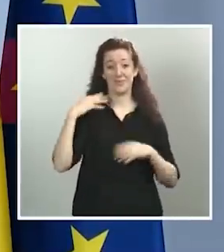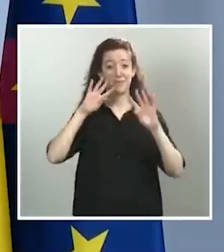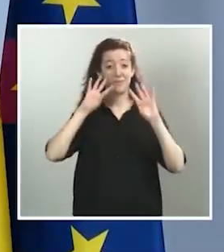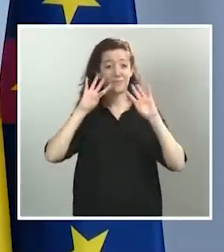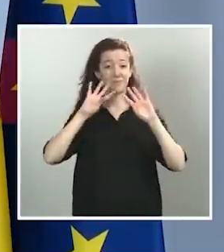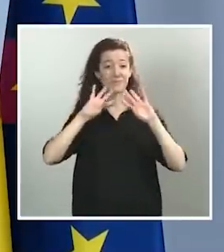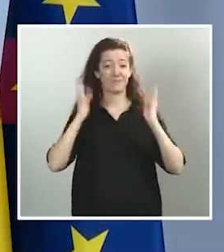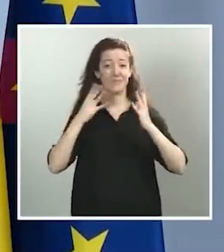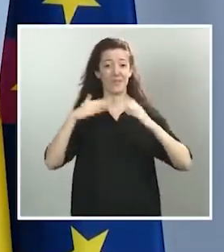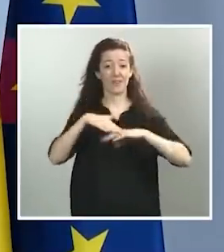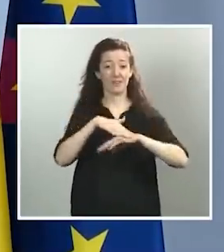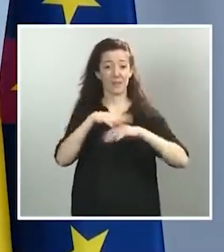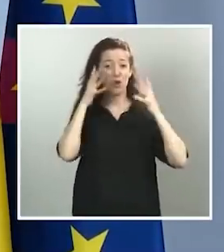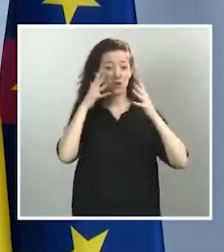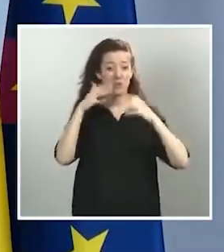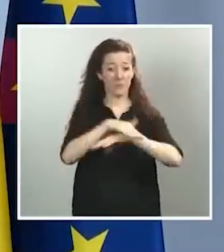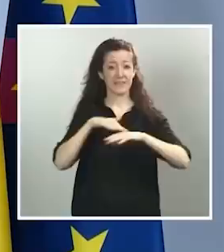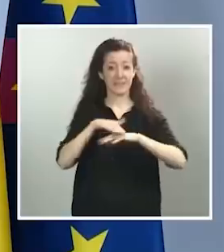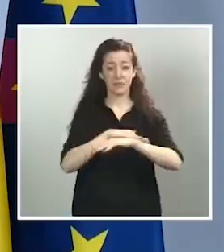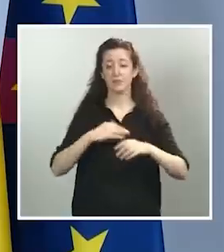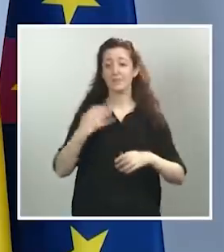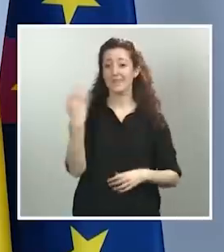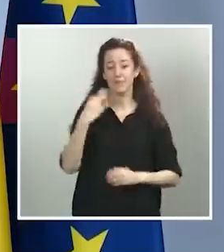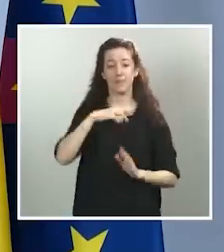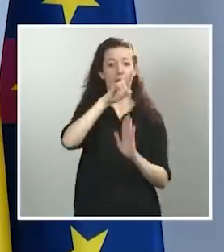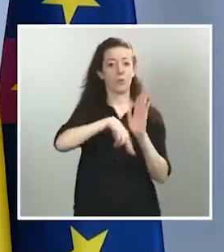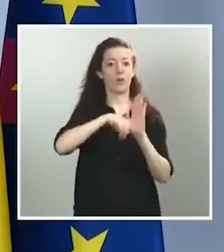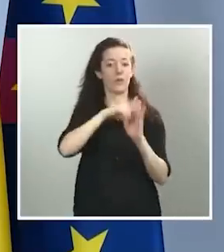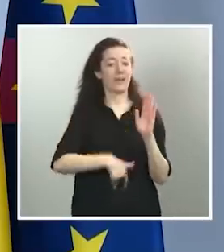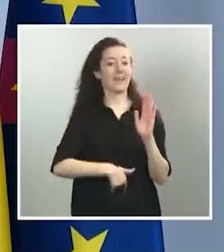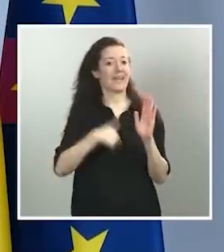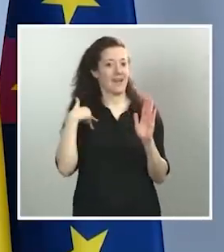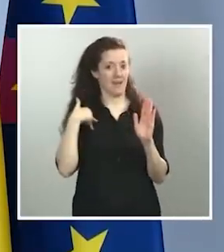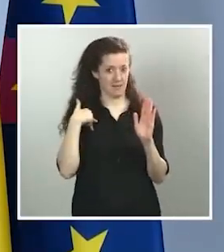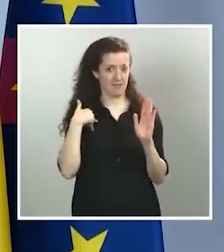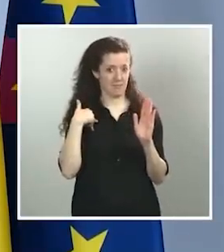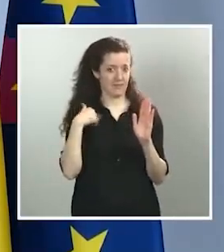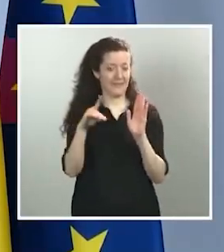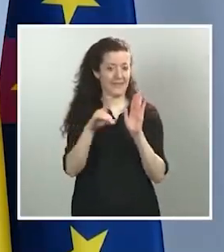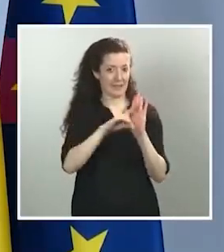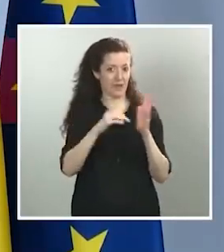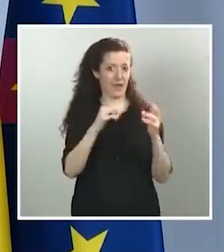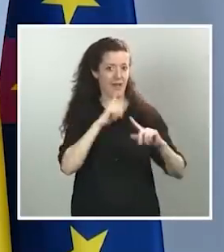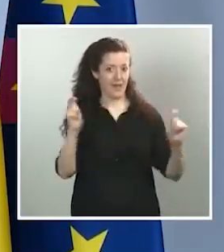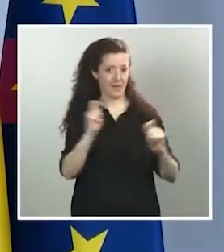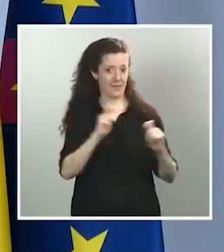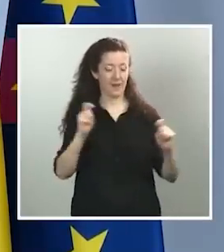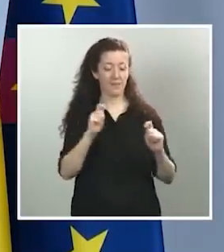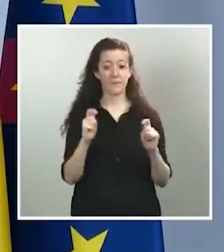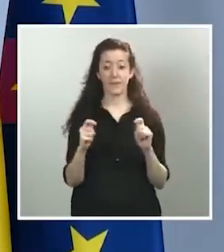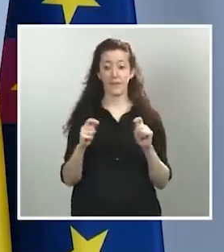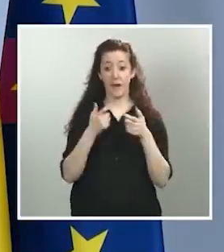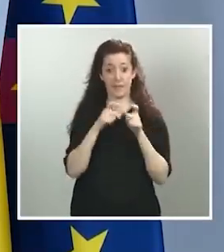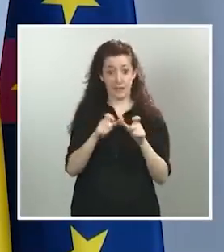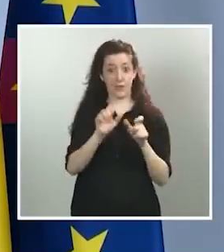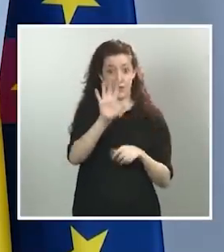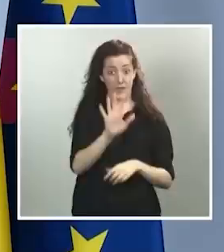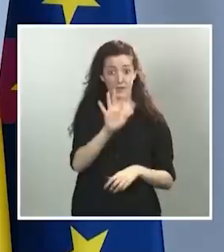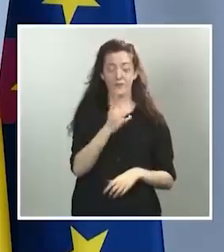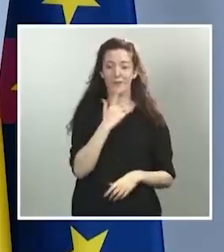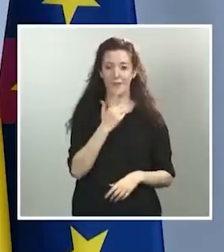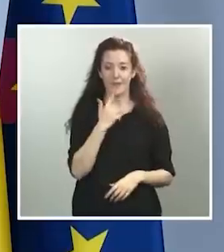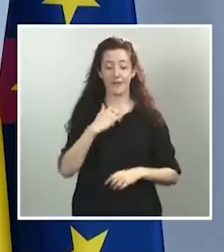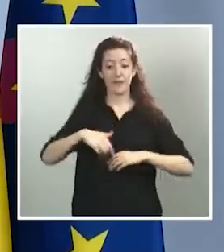el gobierno ha acordado. Bien, es verdad que ese decreto dice que el